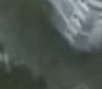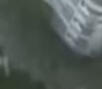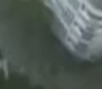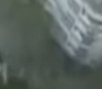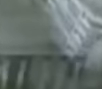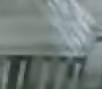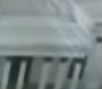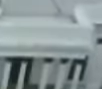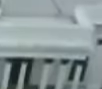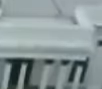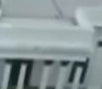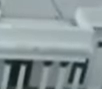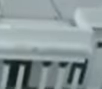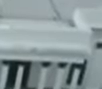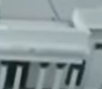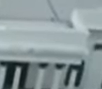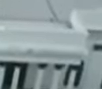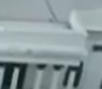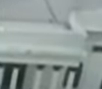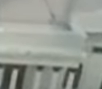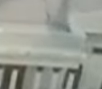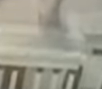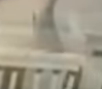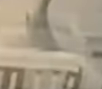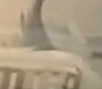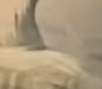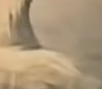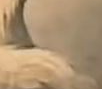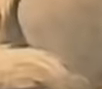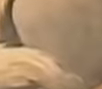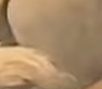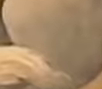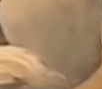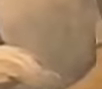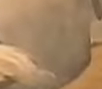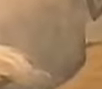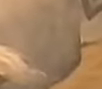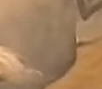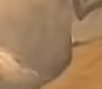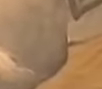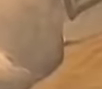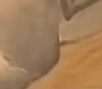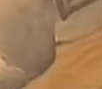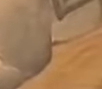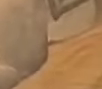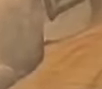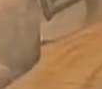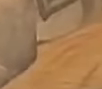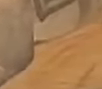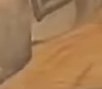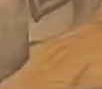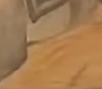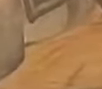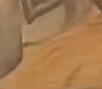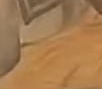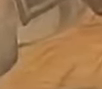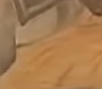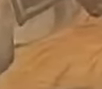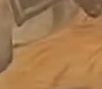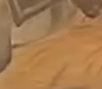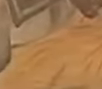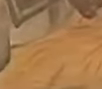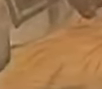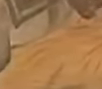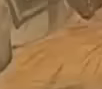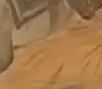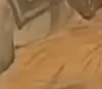territorio bolivariano. Asimismo, recalcó que la lucha por este territorio históricamente venezolano es parte de un sentimiento